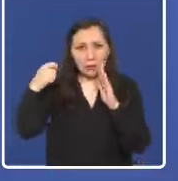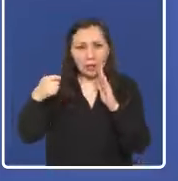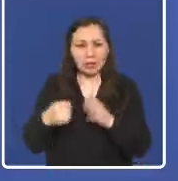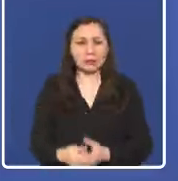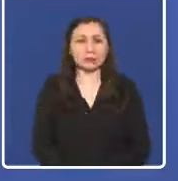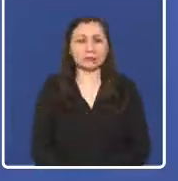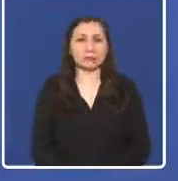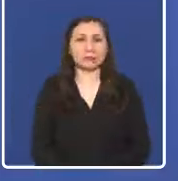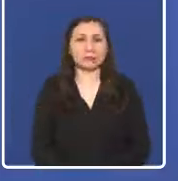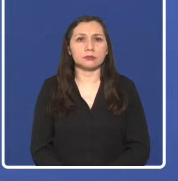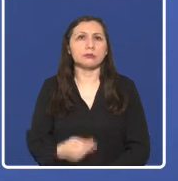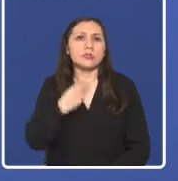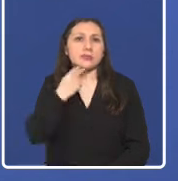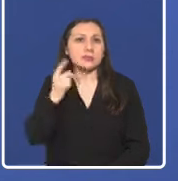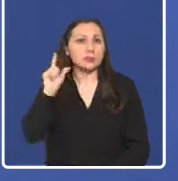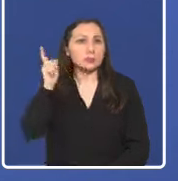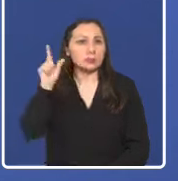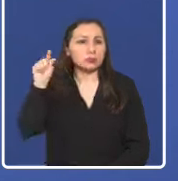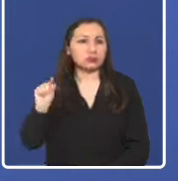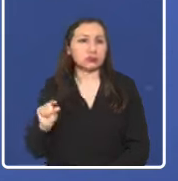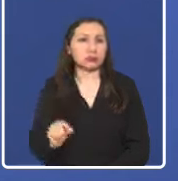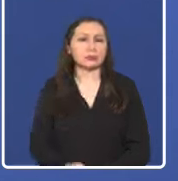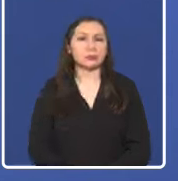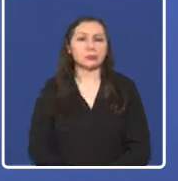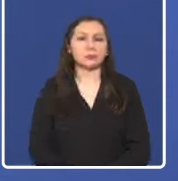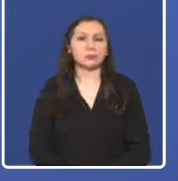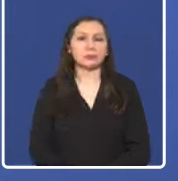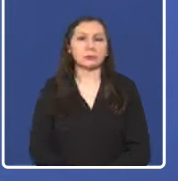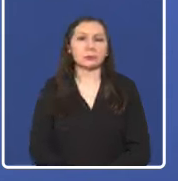secretario, esto no es causante